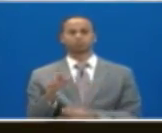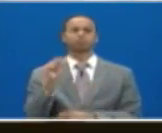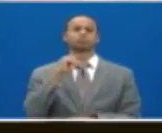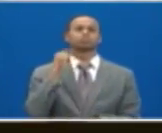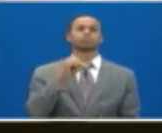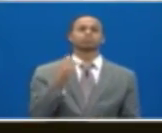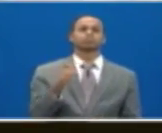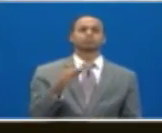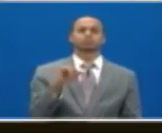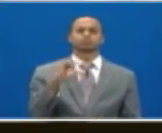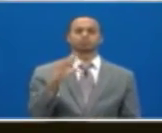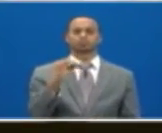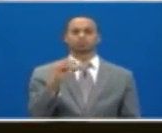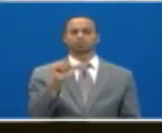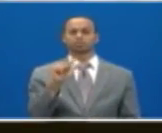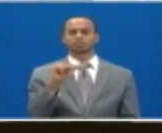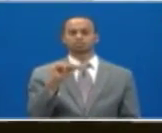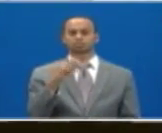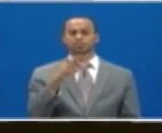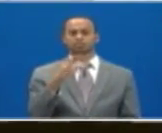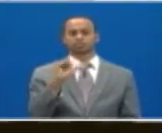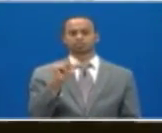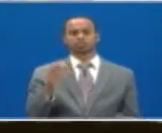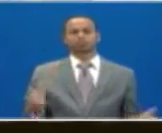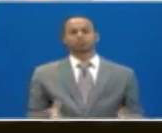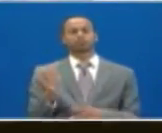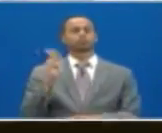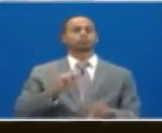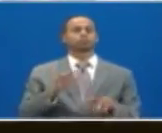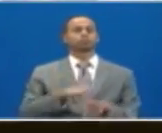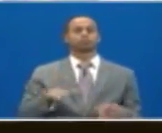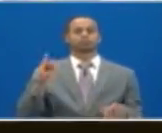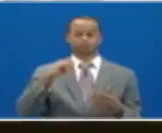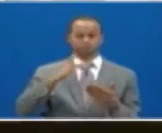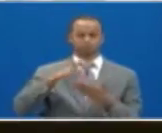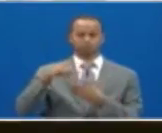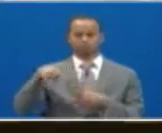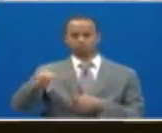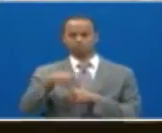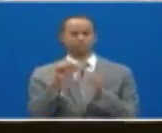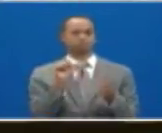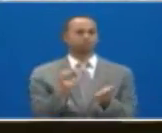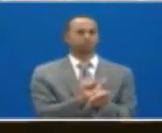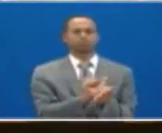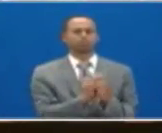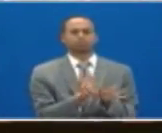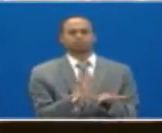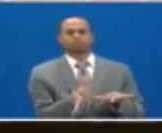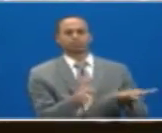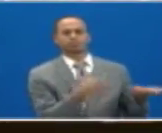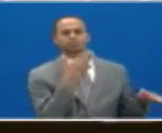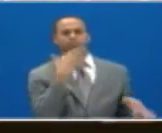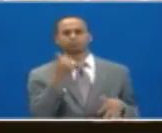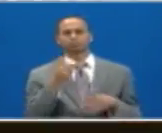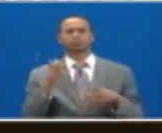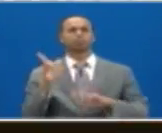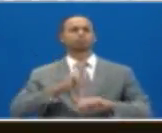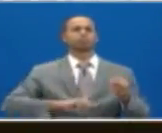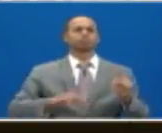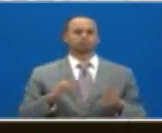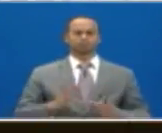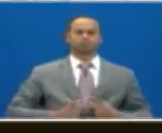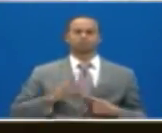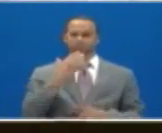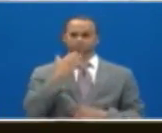sacerdote Gregorio Alegría exhortó a los moradores de este proyecto a dejar atrás todo lo que les esclaviza para ser mejores ciudadanos y empezar una